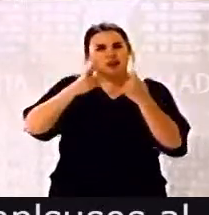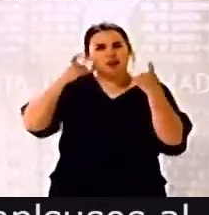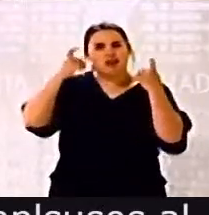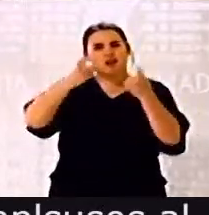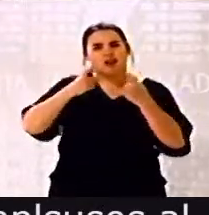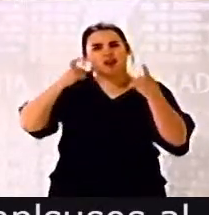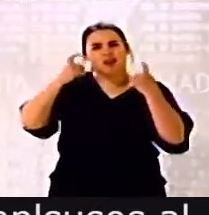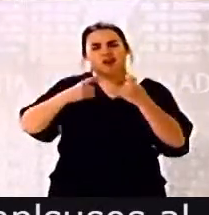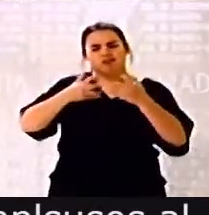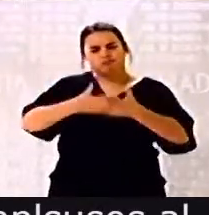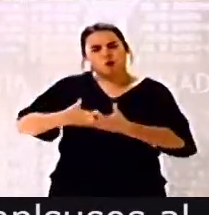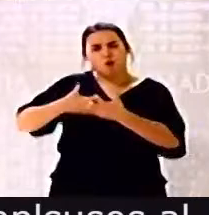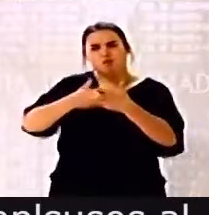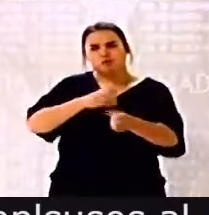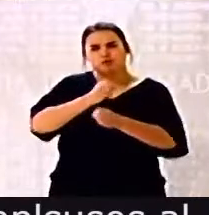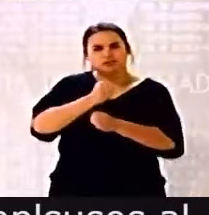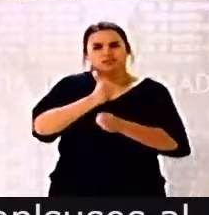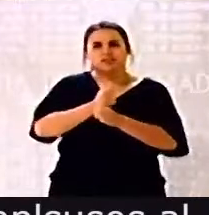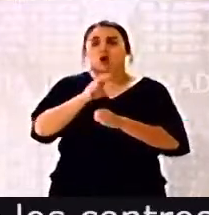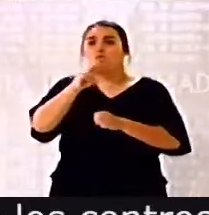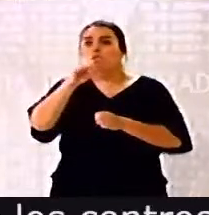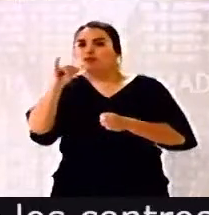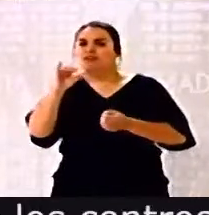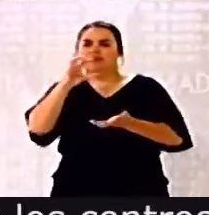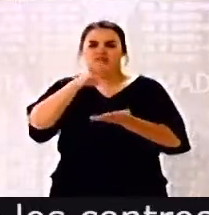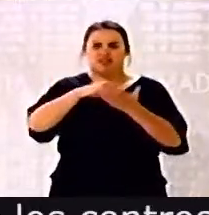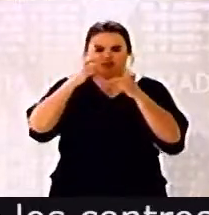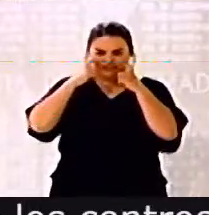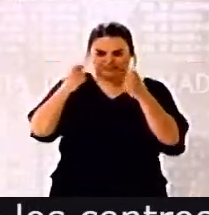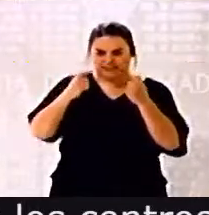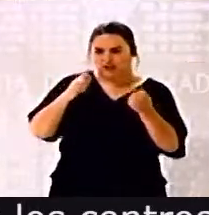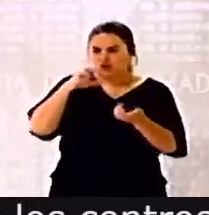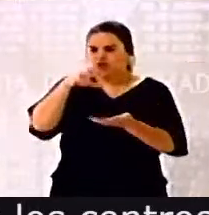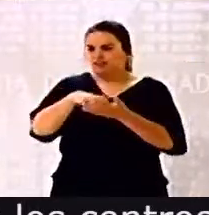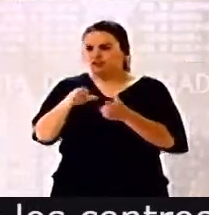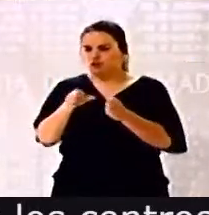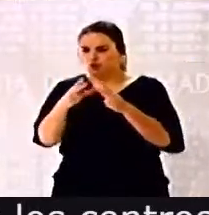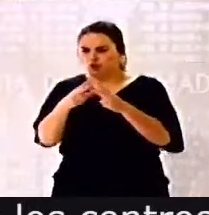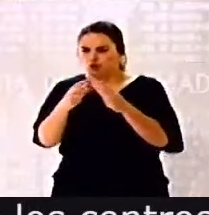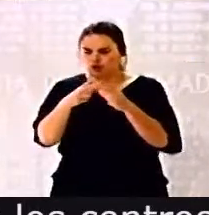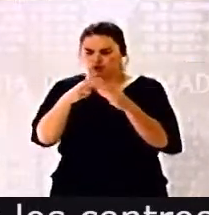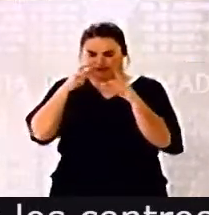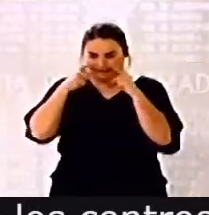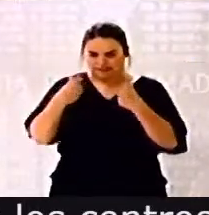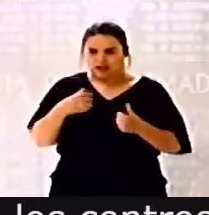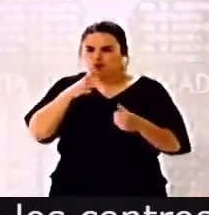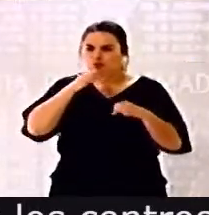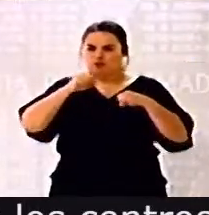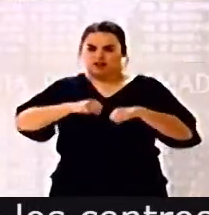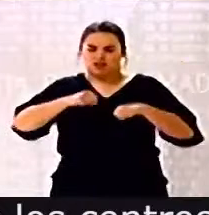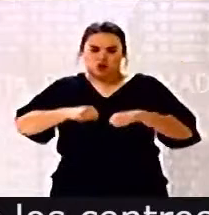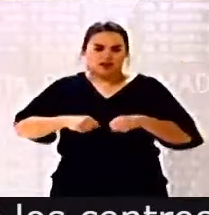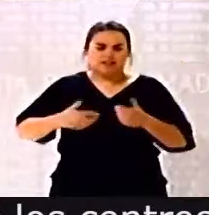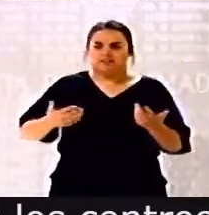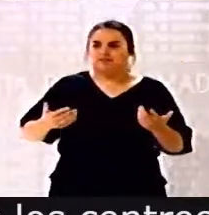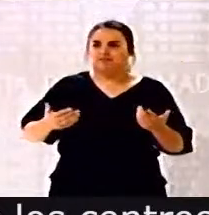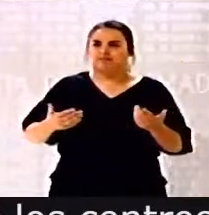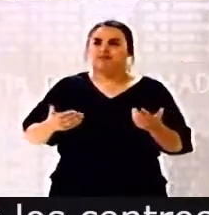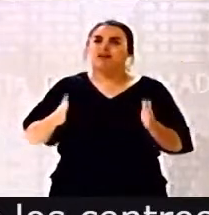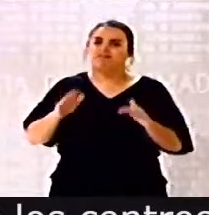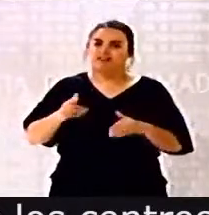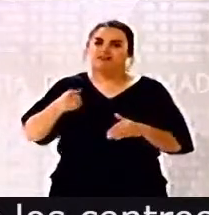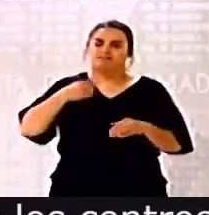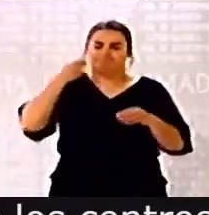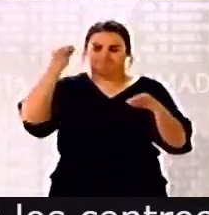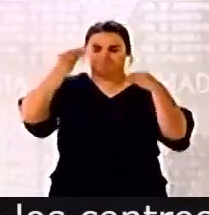nuestros centros, en los centros sanitarios, en los centros sociosanitarios con nuestros mayores, deberían